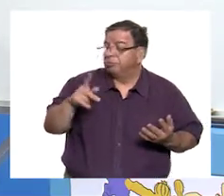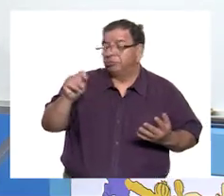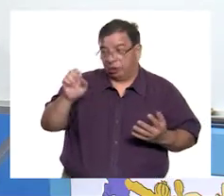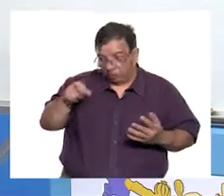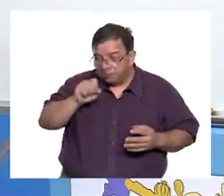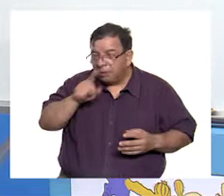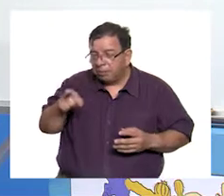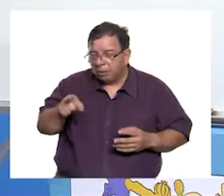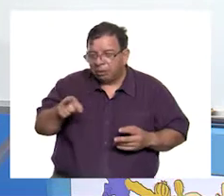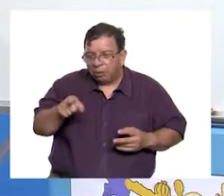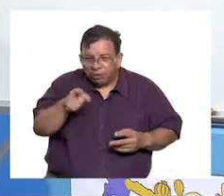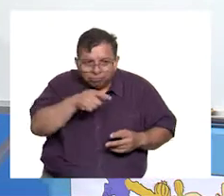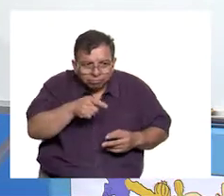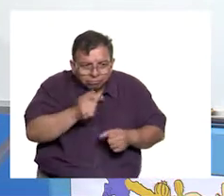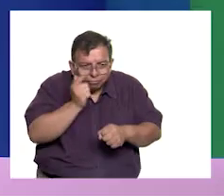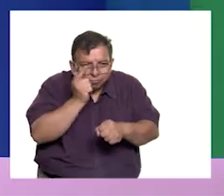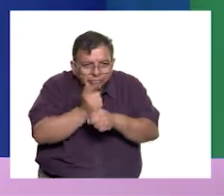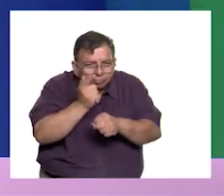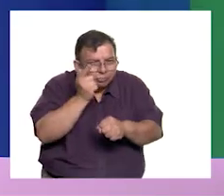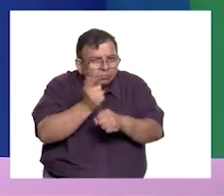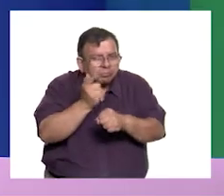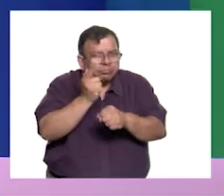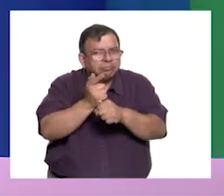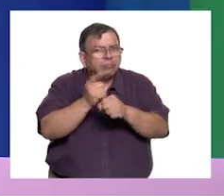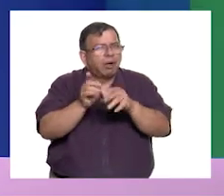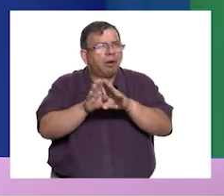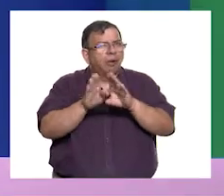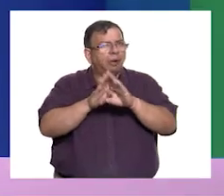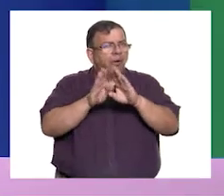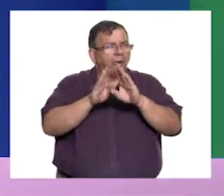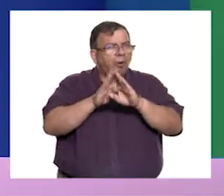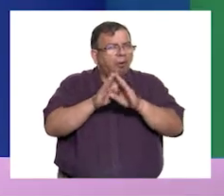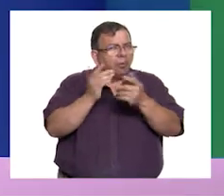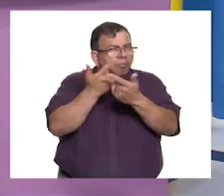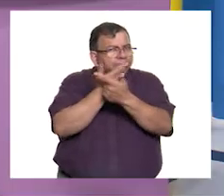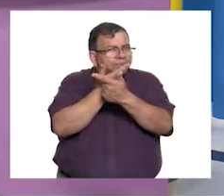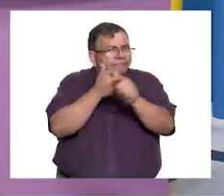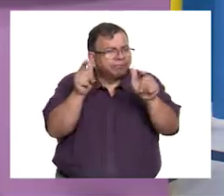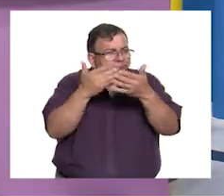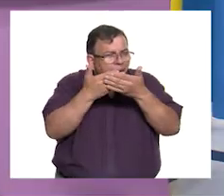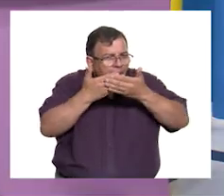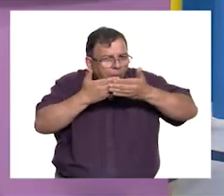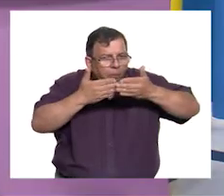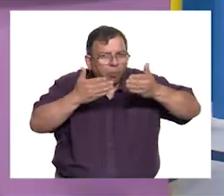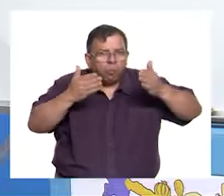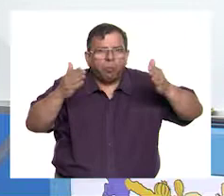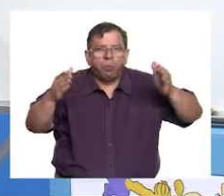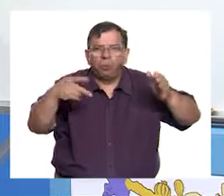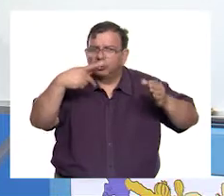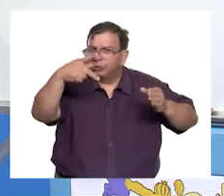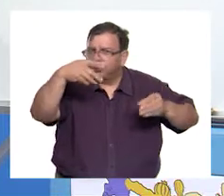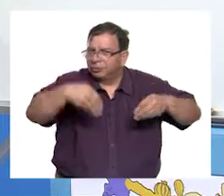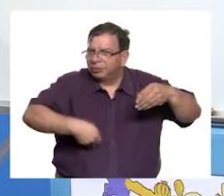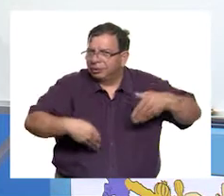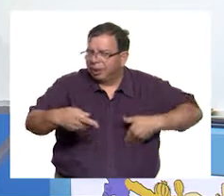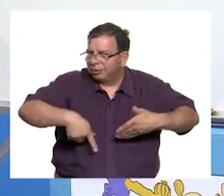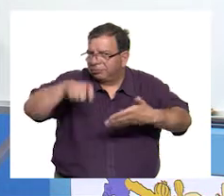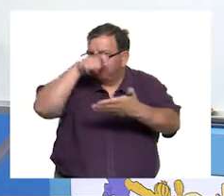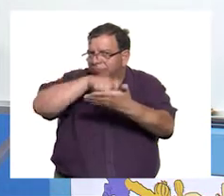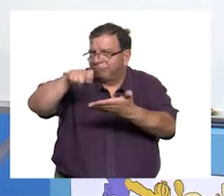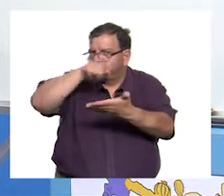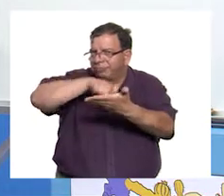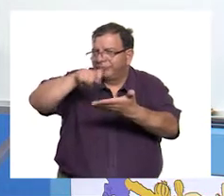¿eh? Están descubriendo un espacio de libertad donde se abren posibilidades para crear su obra de teatro.